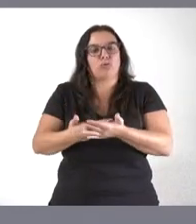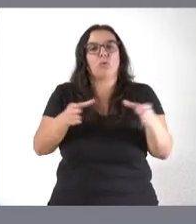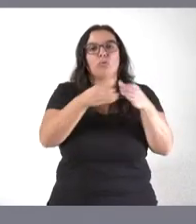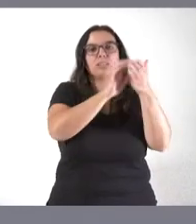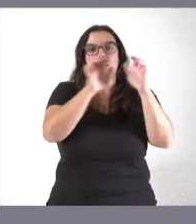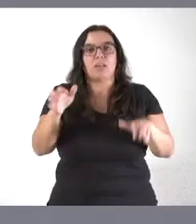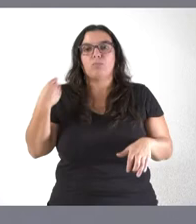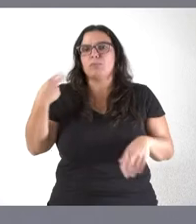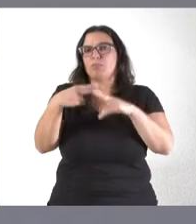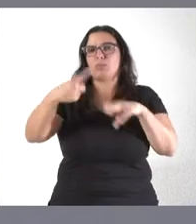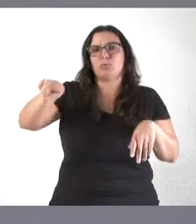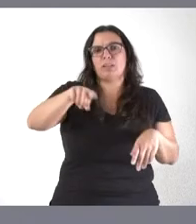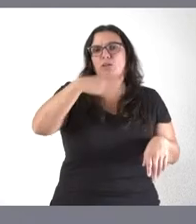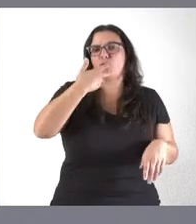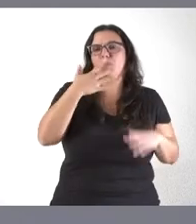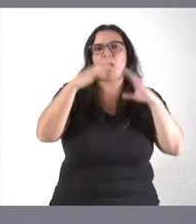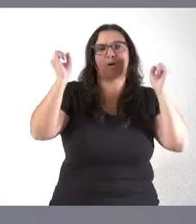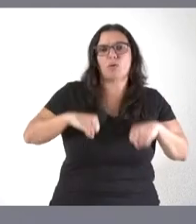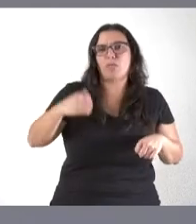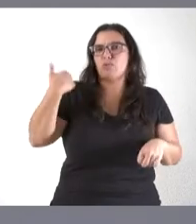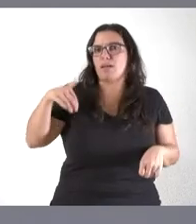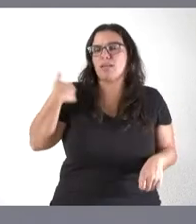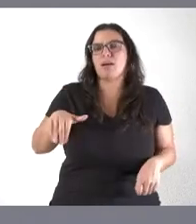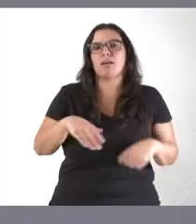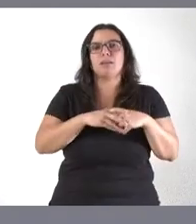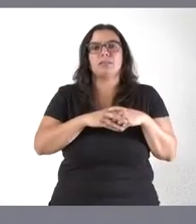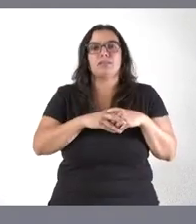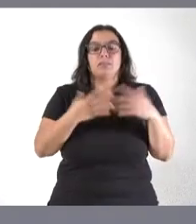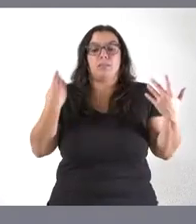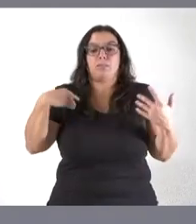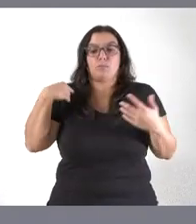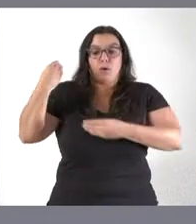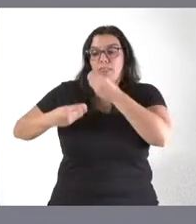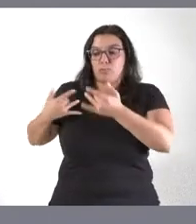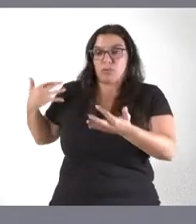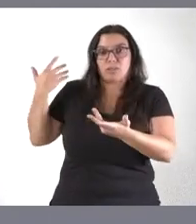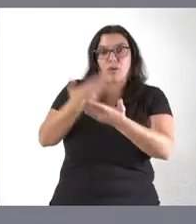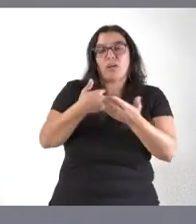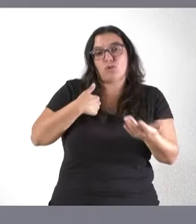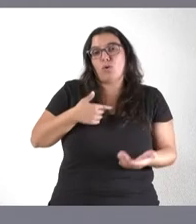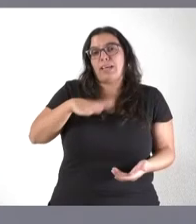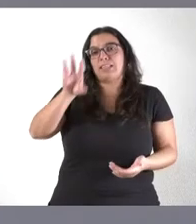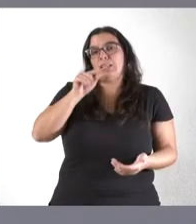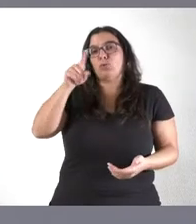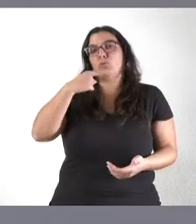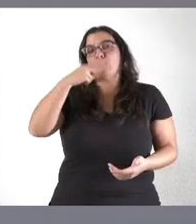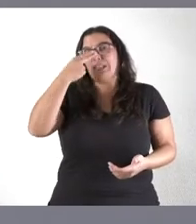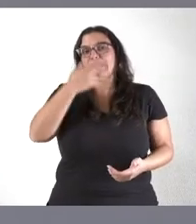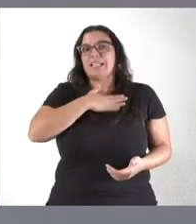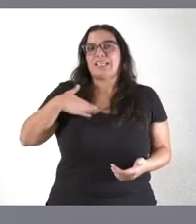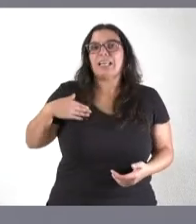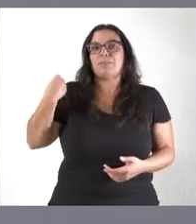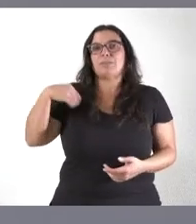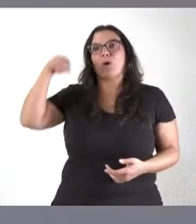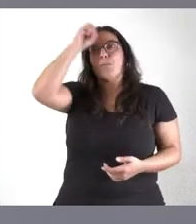son las políticas que ustedes conocen lo que hemos pactado lo que hemos acordado y sobre lo que venimos desarrollando yo comprendo su interés de que valoremos declaraciones